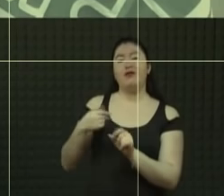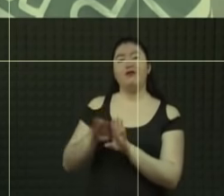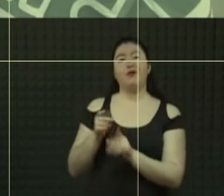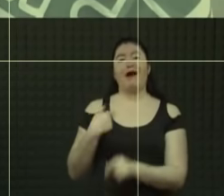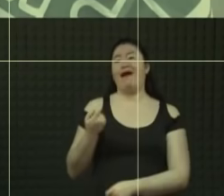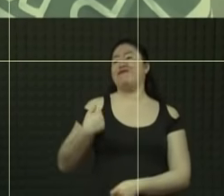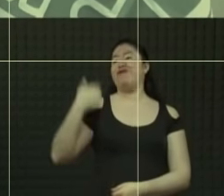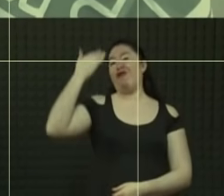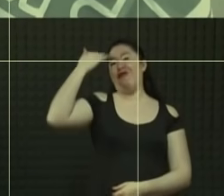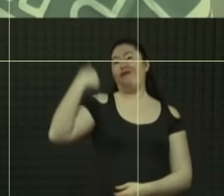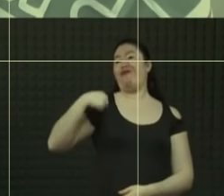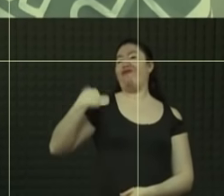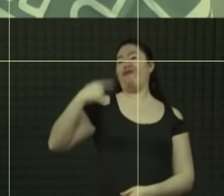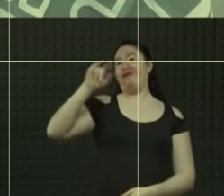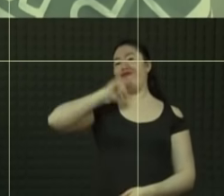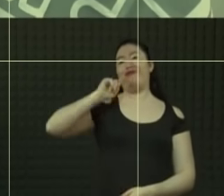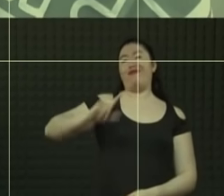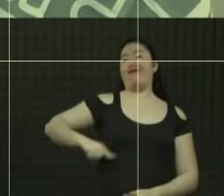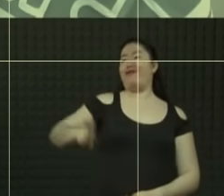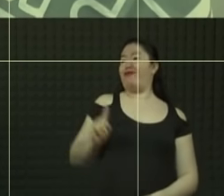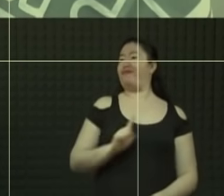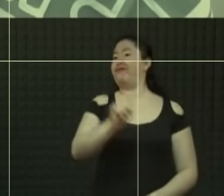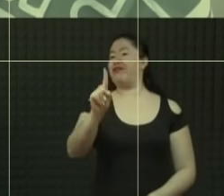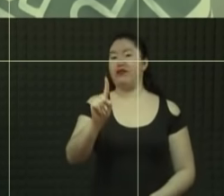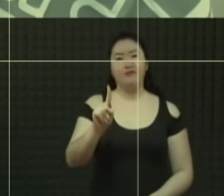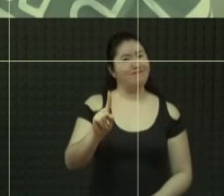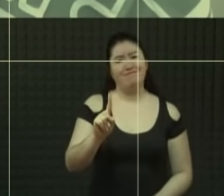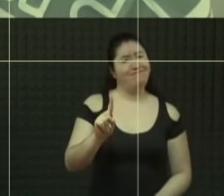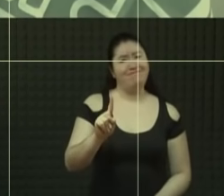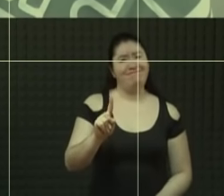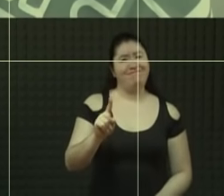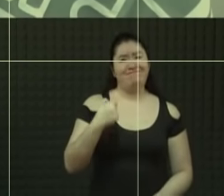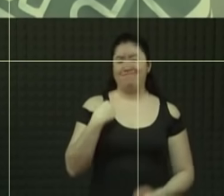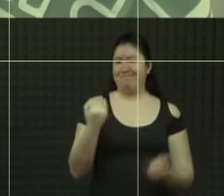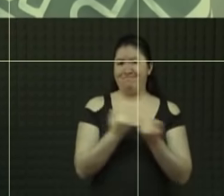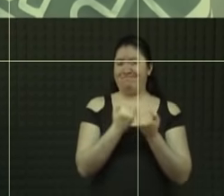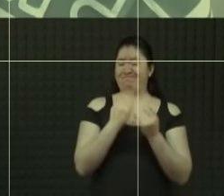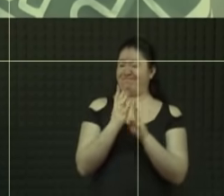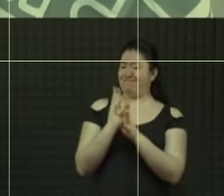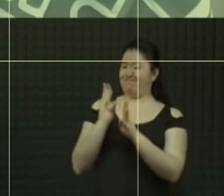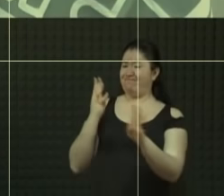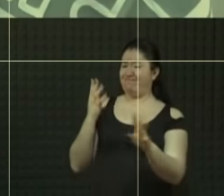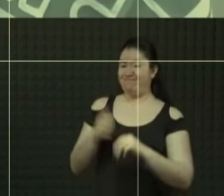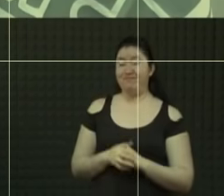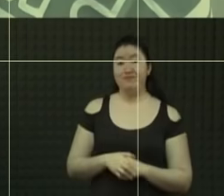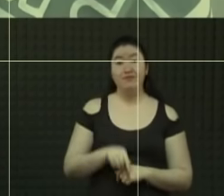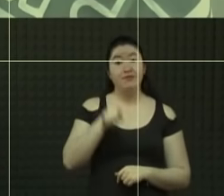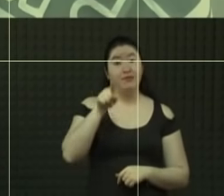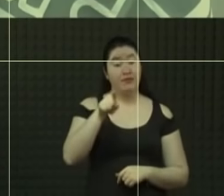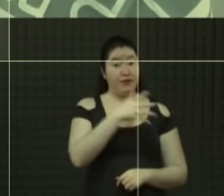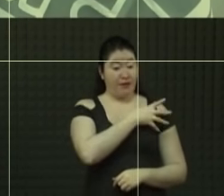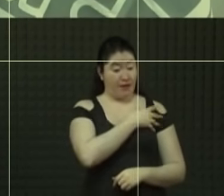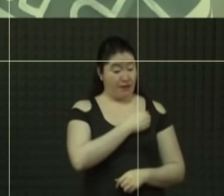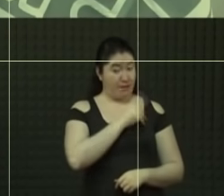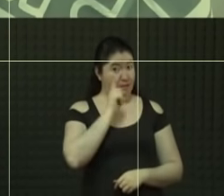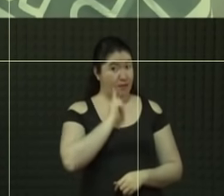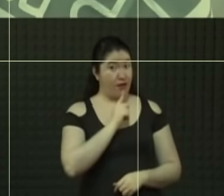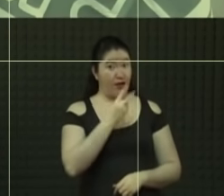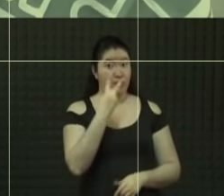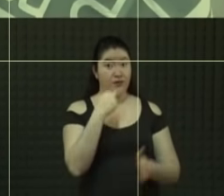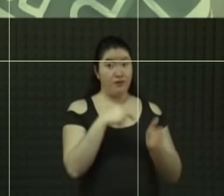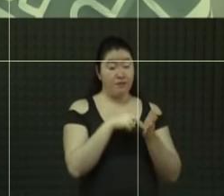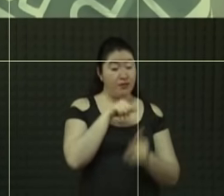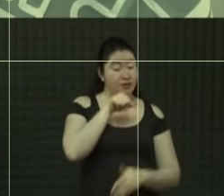para hacer ninguno de estos trámites. Particularmente ella tiene su beca desde 2016, que esto es importante